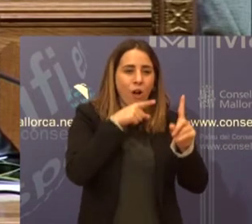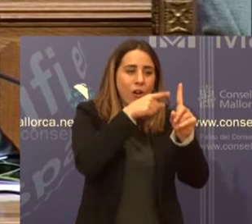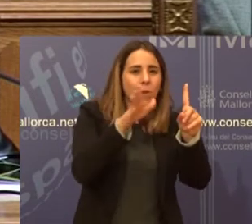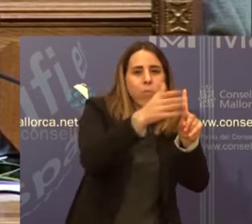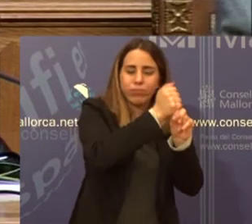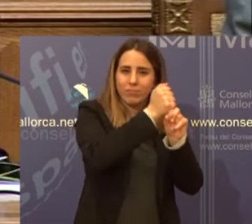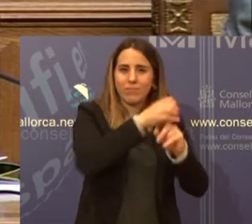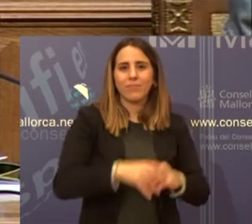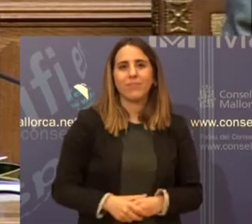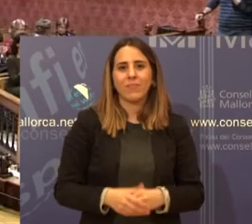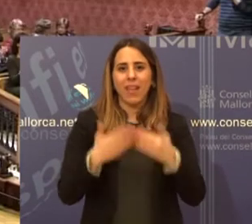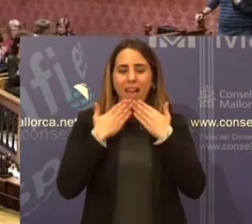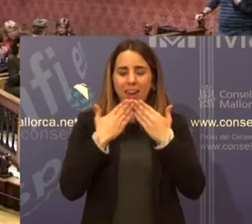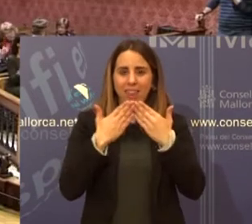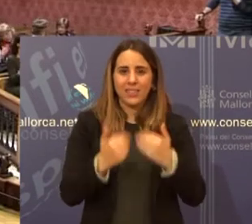Muchas gracias.